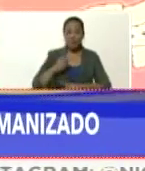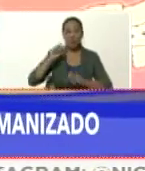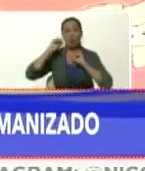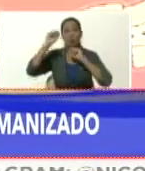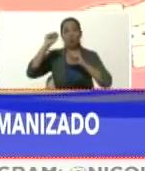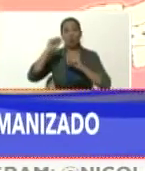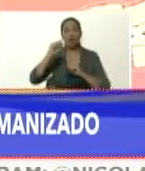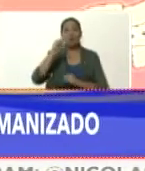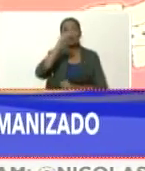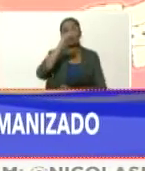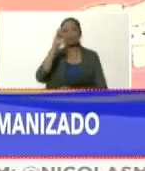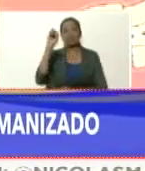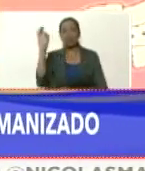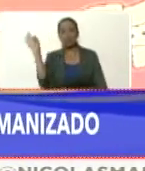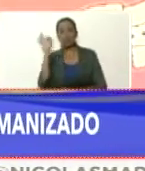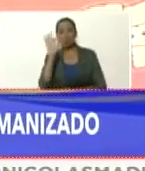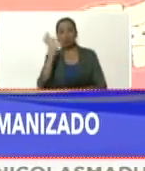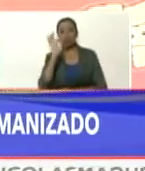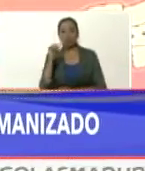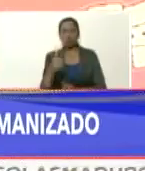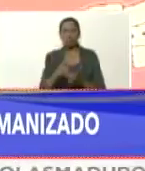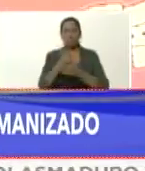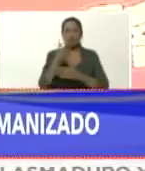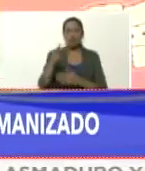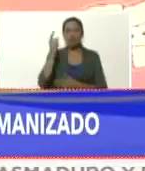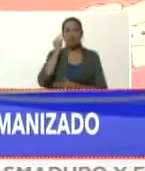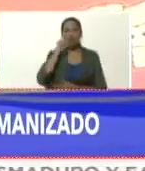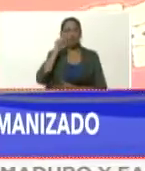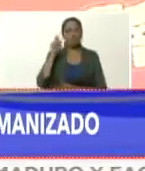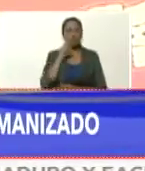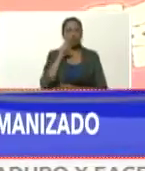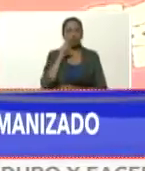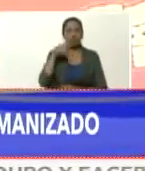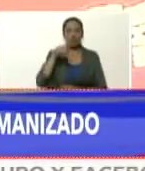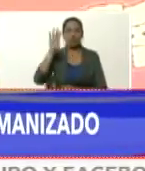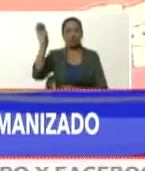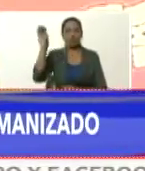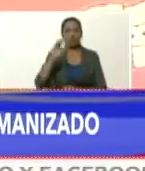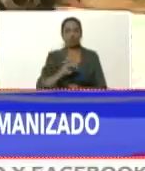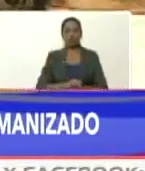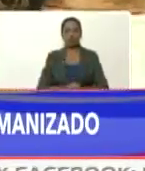al 100% de las mujeres embarazadas del país.